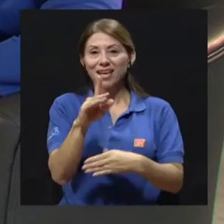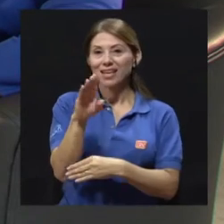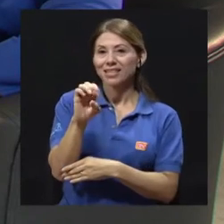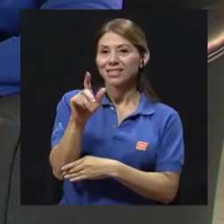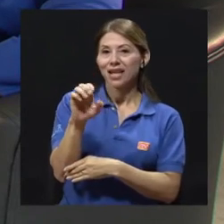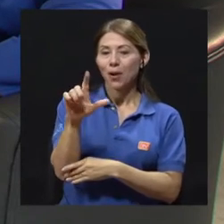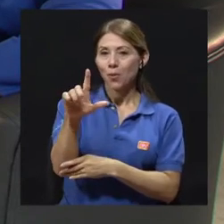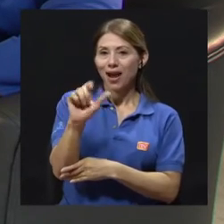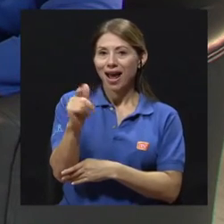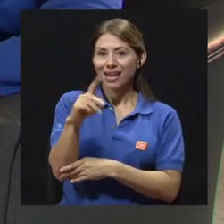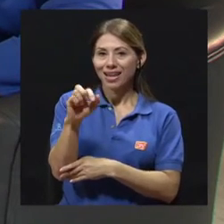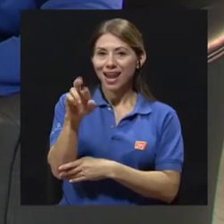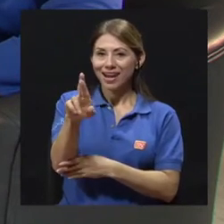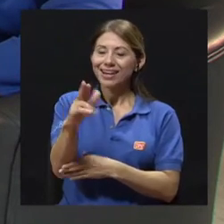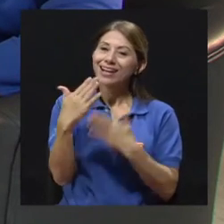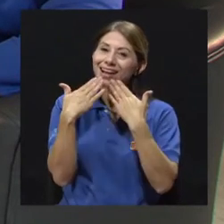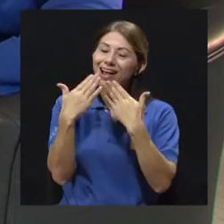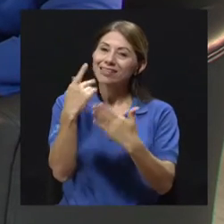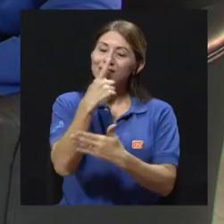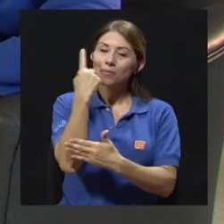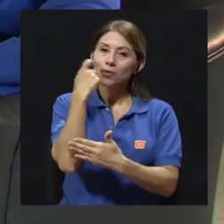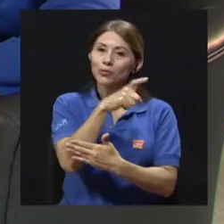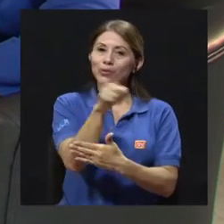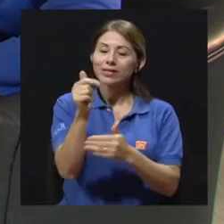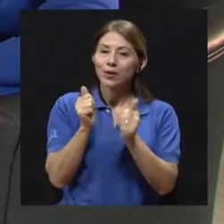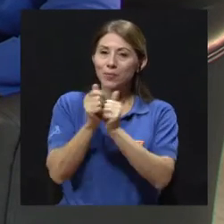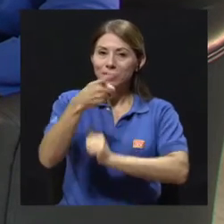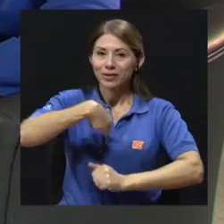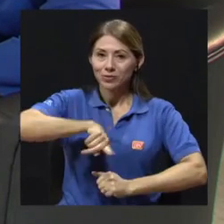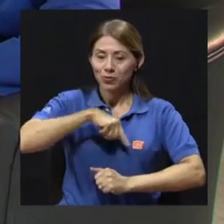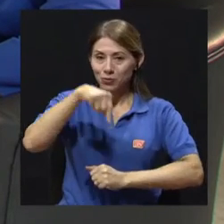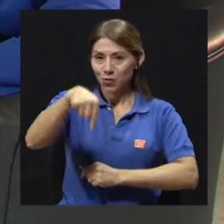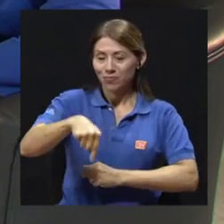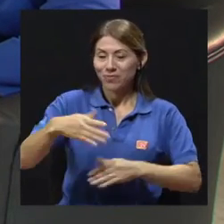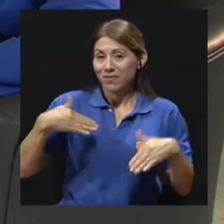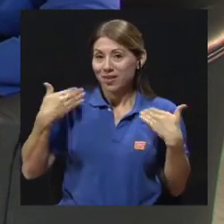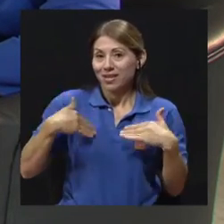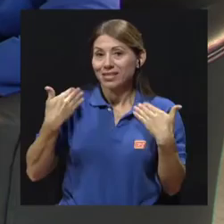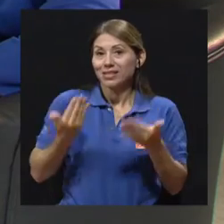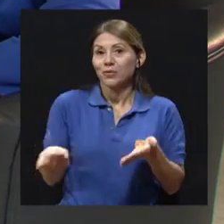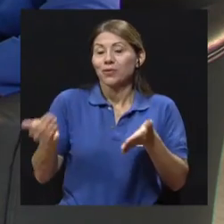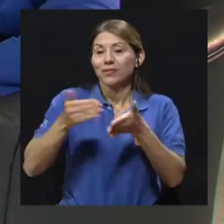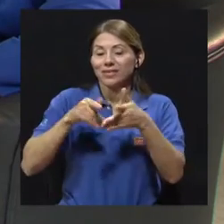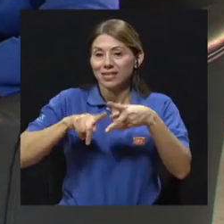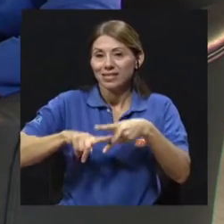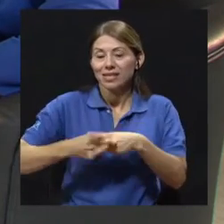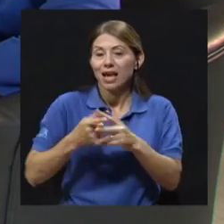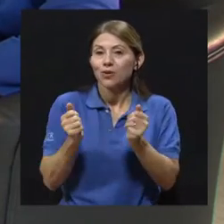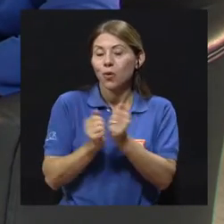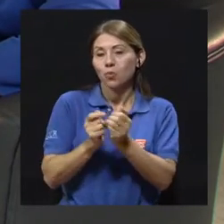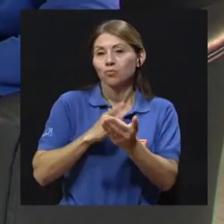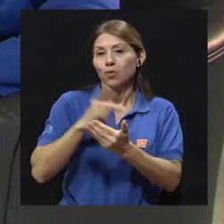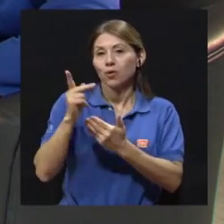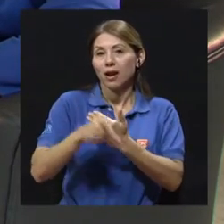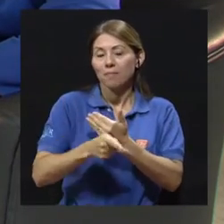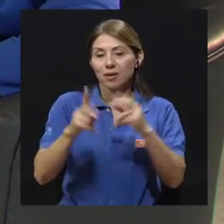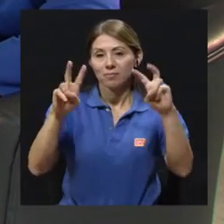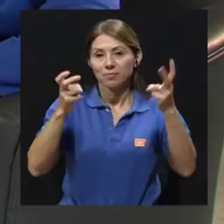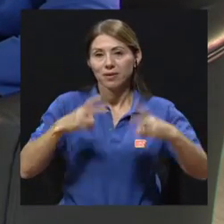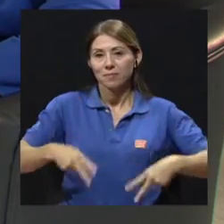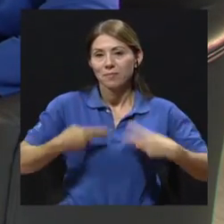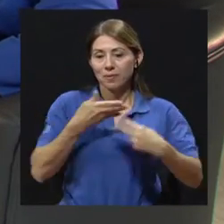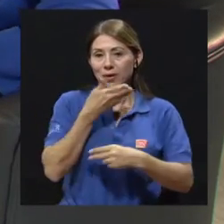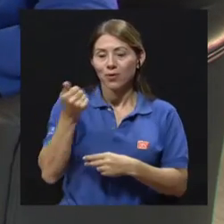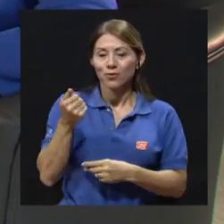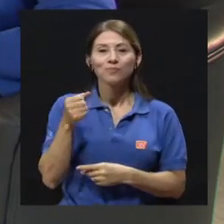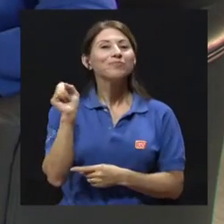acompañarnos el día de hoy. Y pues felices, María del Mar, de estar iniciando una nueva temporada de este programa